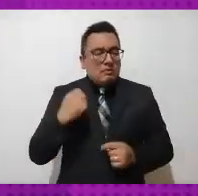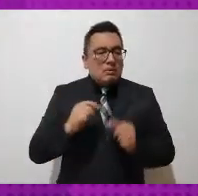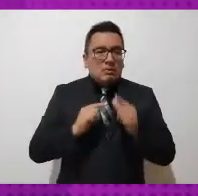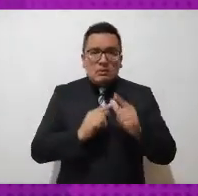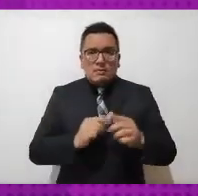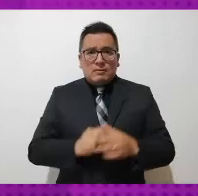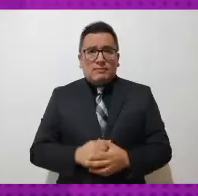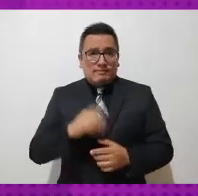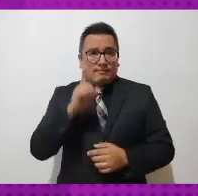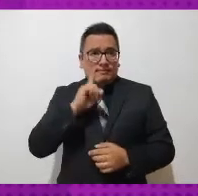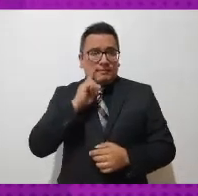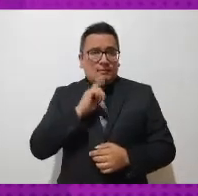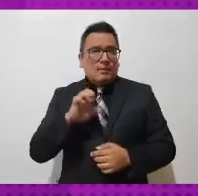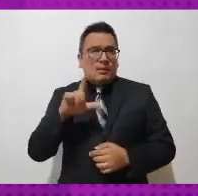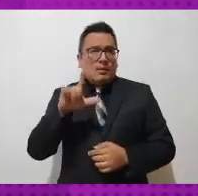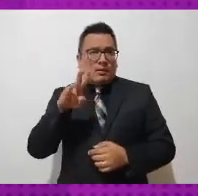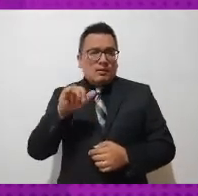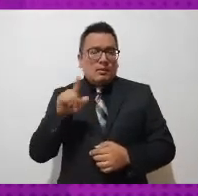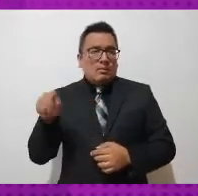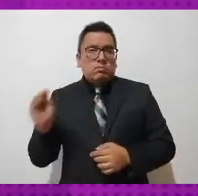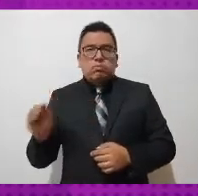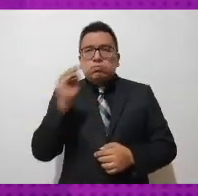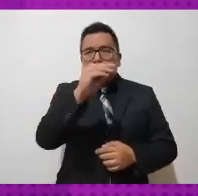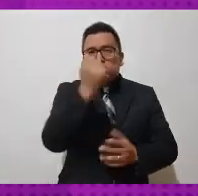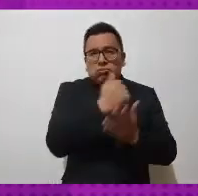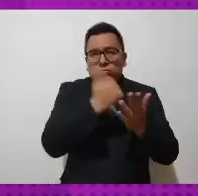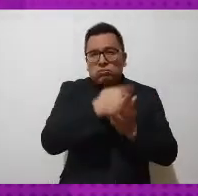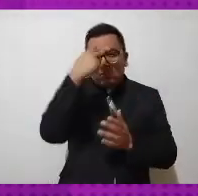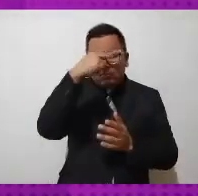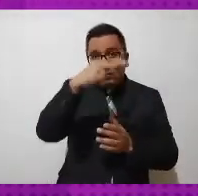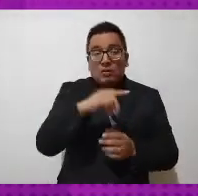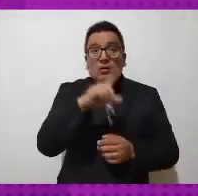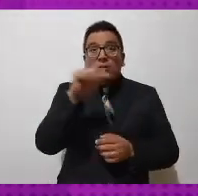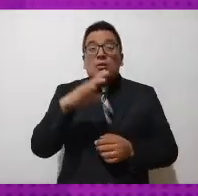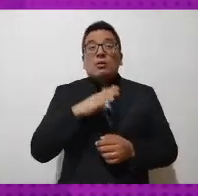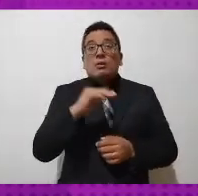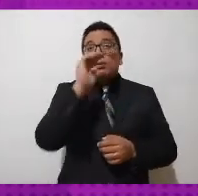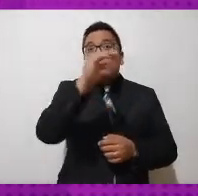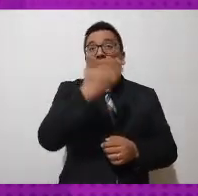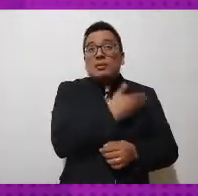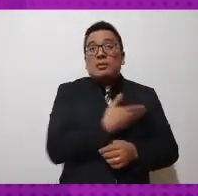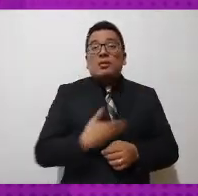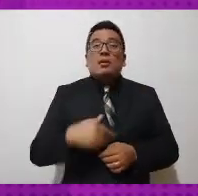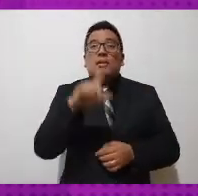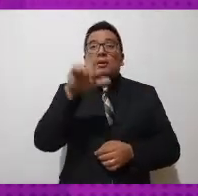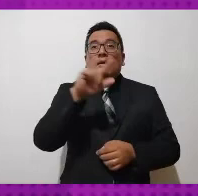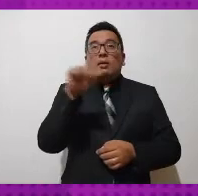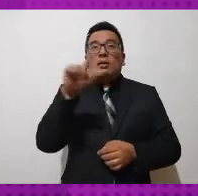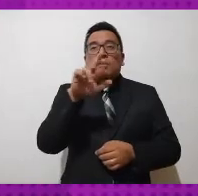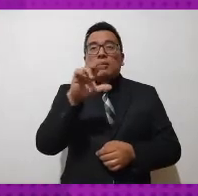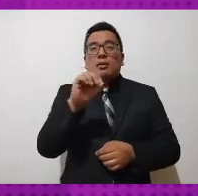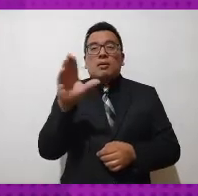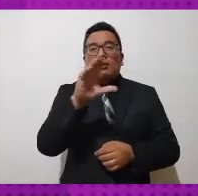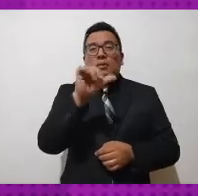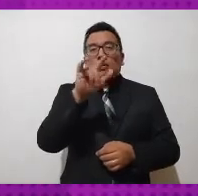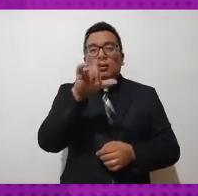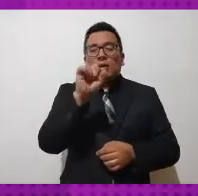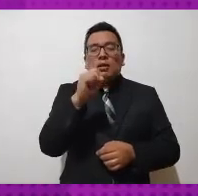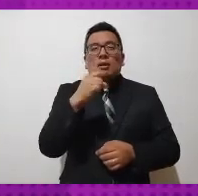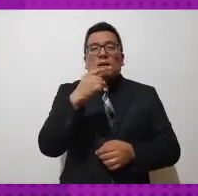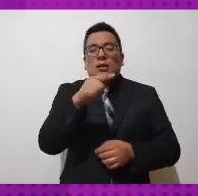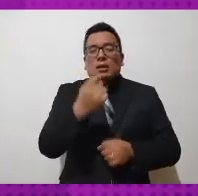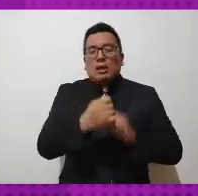Puerto se instala en la Ciudad de México y logra convencer al presidente Lázaro Cárdenas, que en